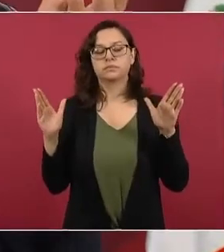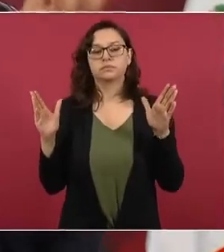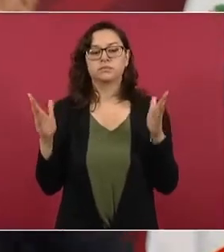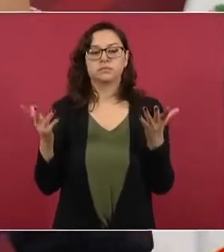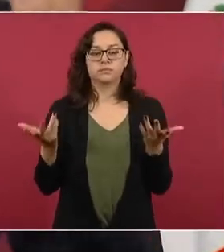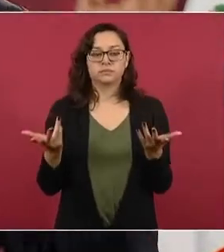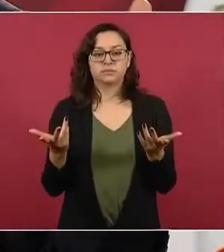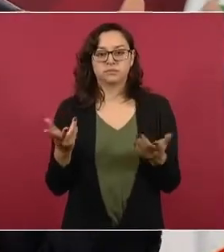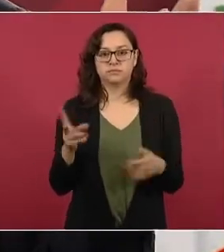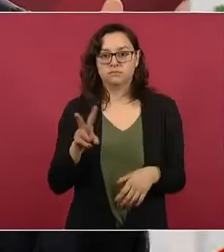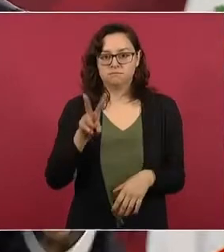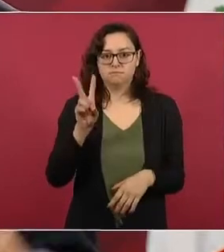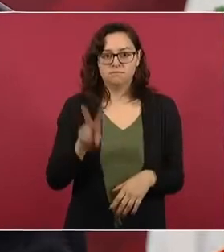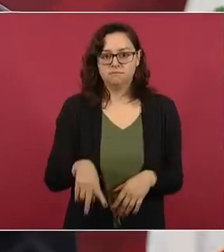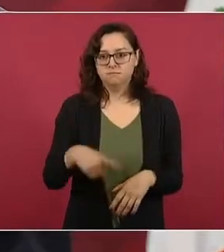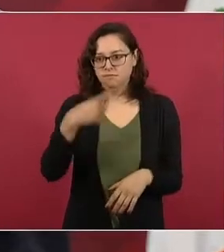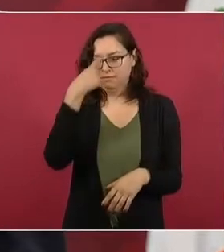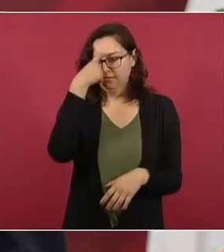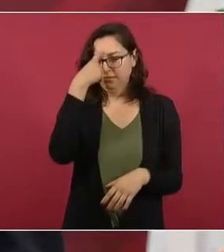fresca,